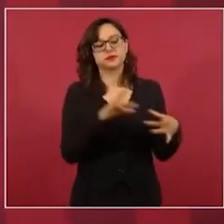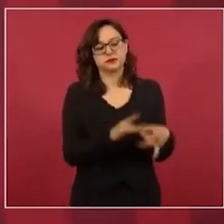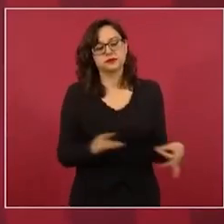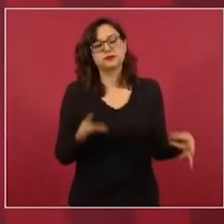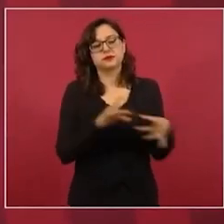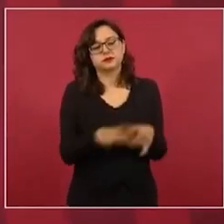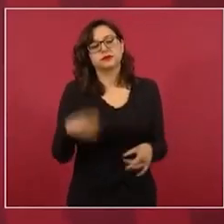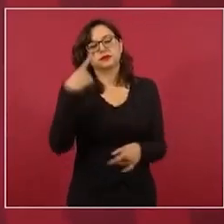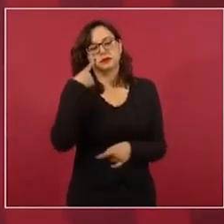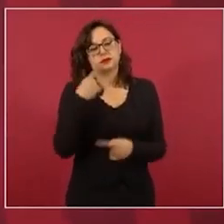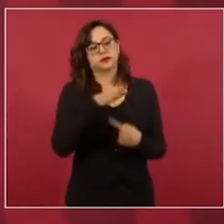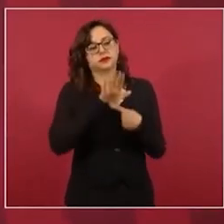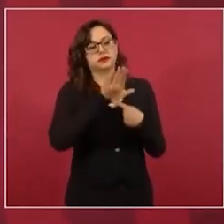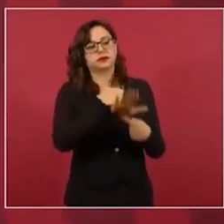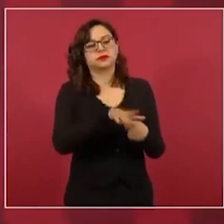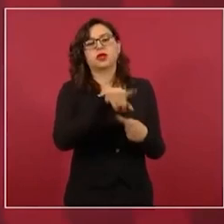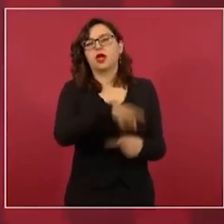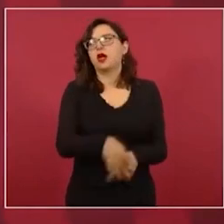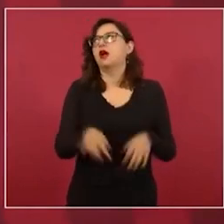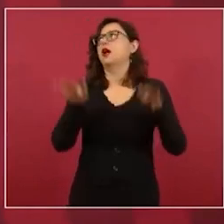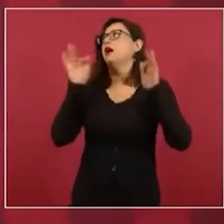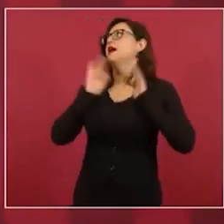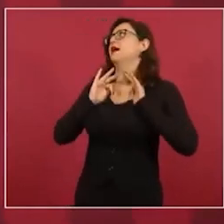ya les expliqué y ya